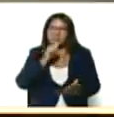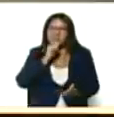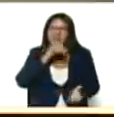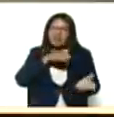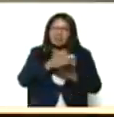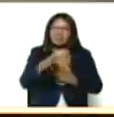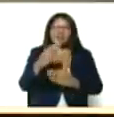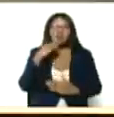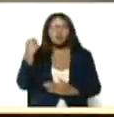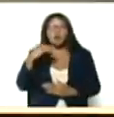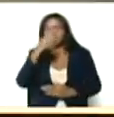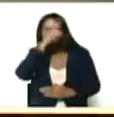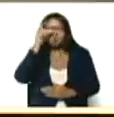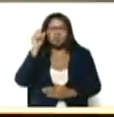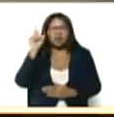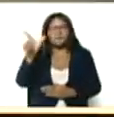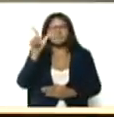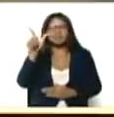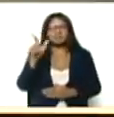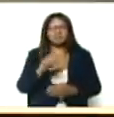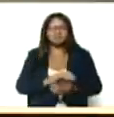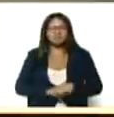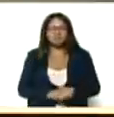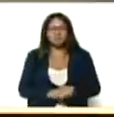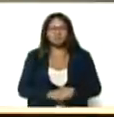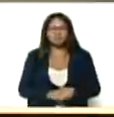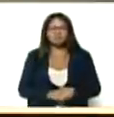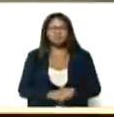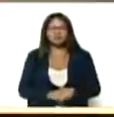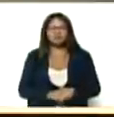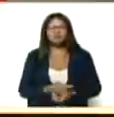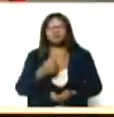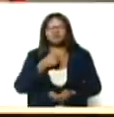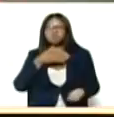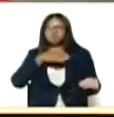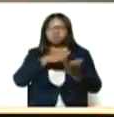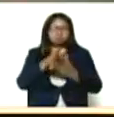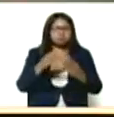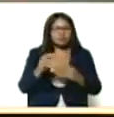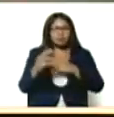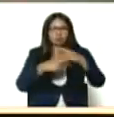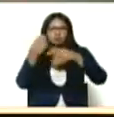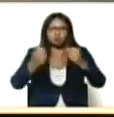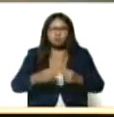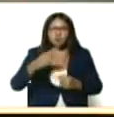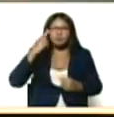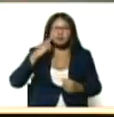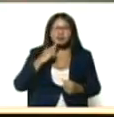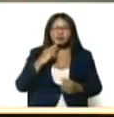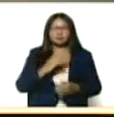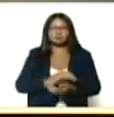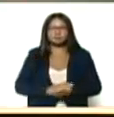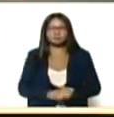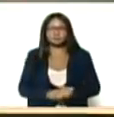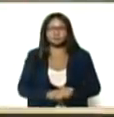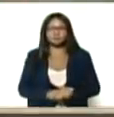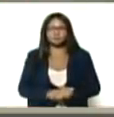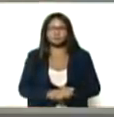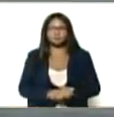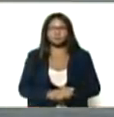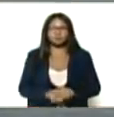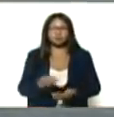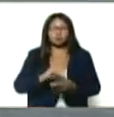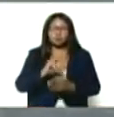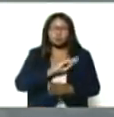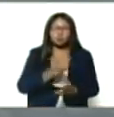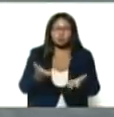La juventud del Partido Socialista Unido de Venezuela. Se lo garantiza la revolución bolivariana. Ponga en nuestras